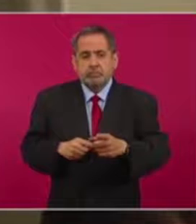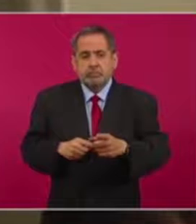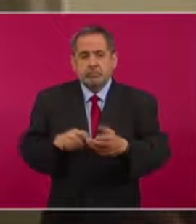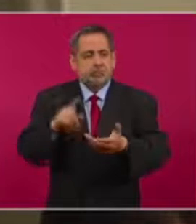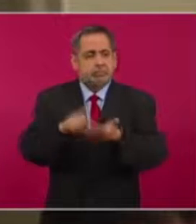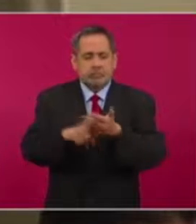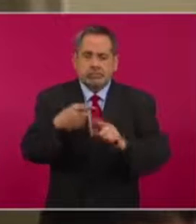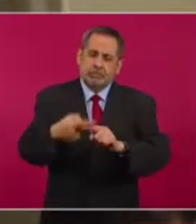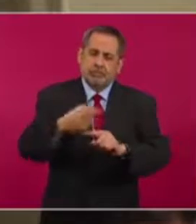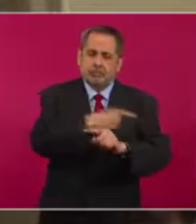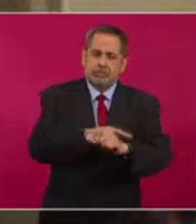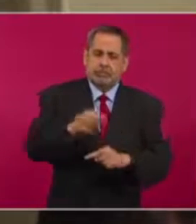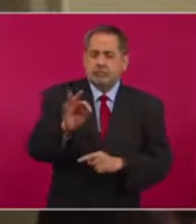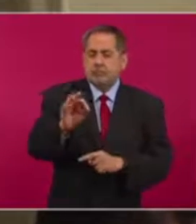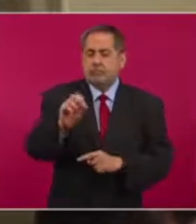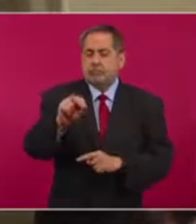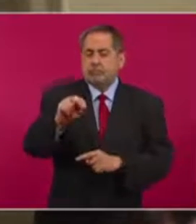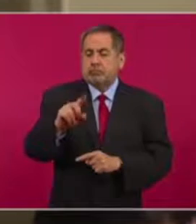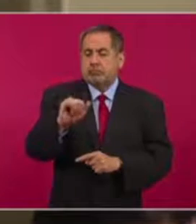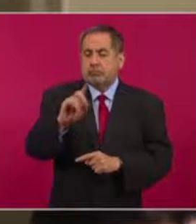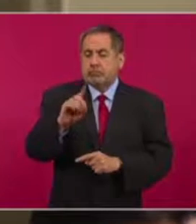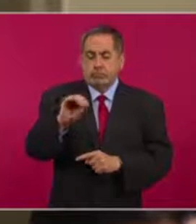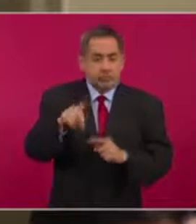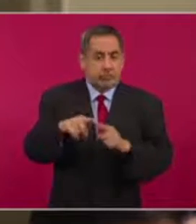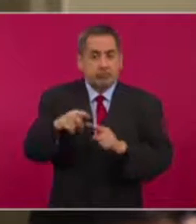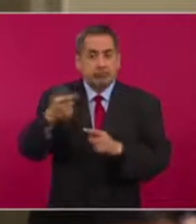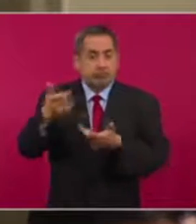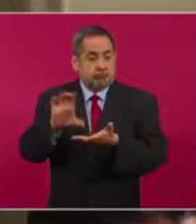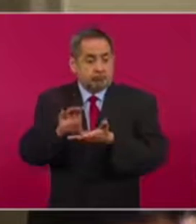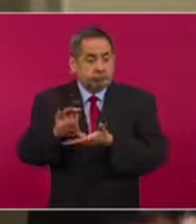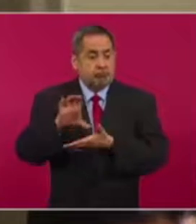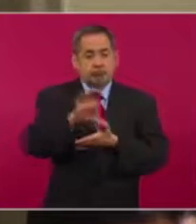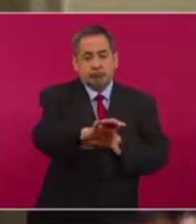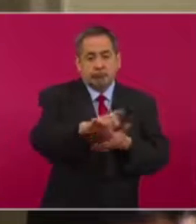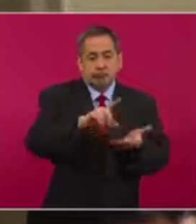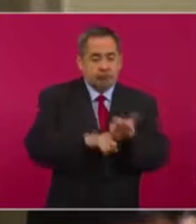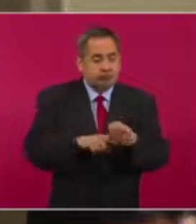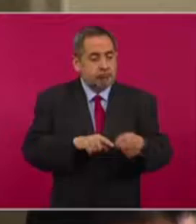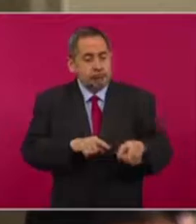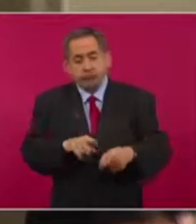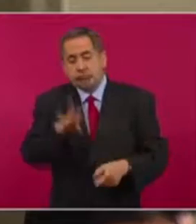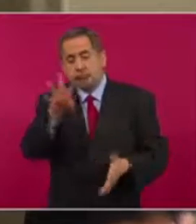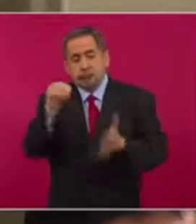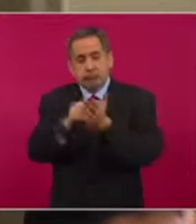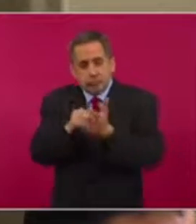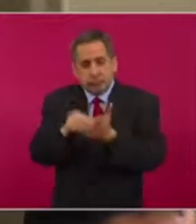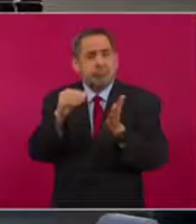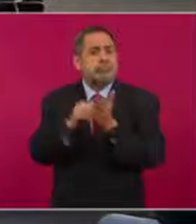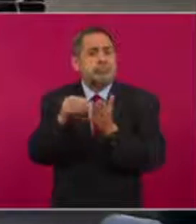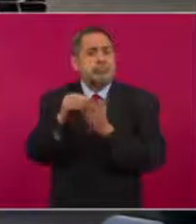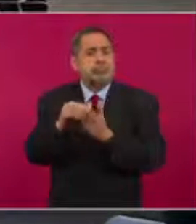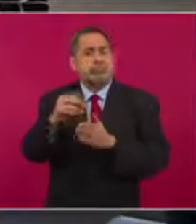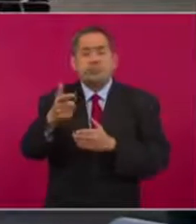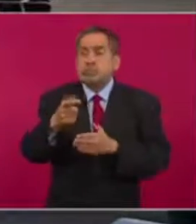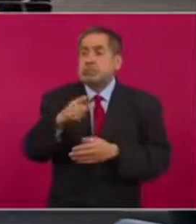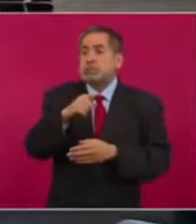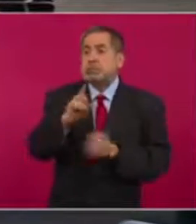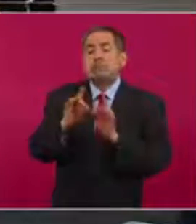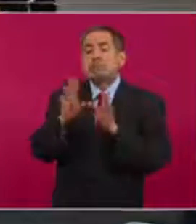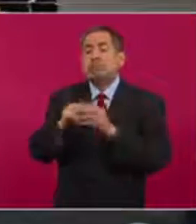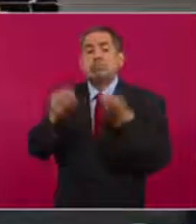Fonadín. Dio a fondo perdido más de 4,000 millones de